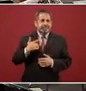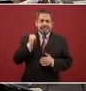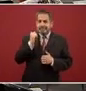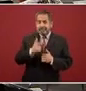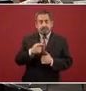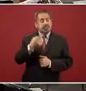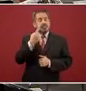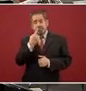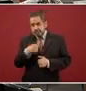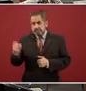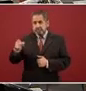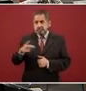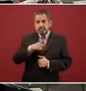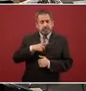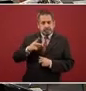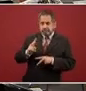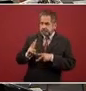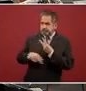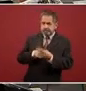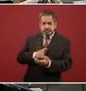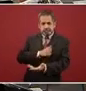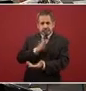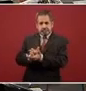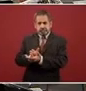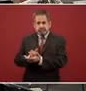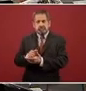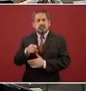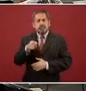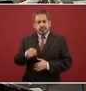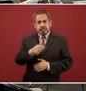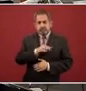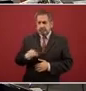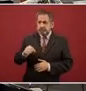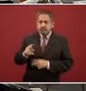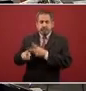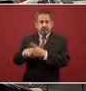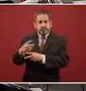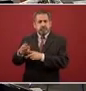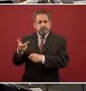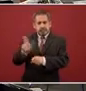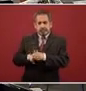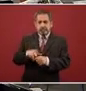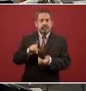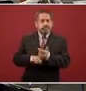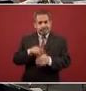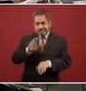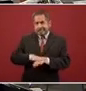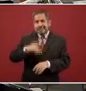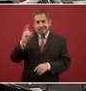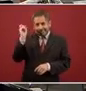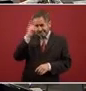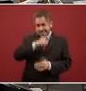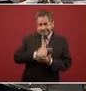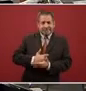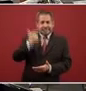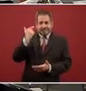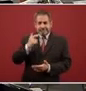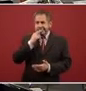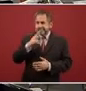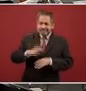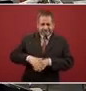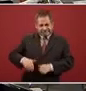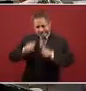riesgo, debemos considerar que pueden complicarse. Tienen una mayor probabilidad de complicarse y debemos